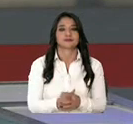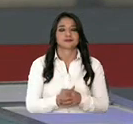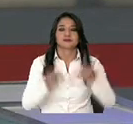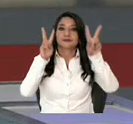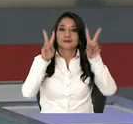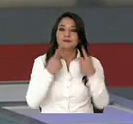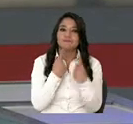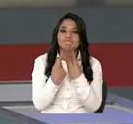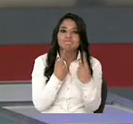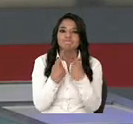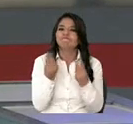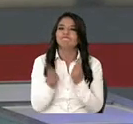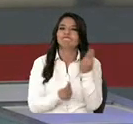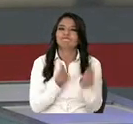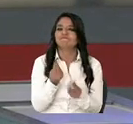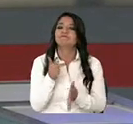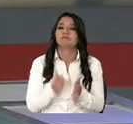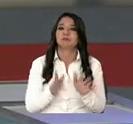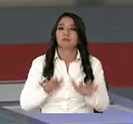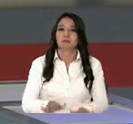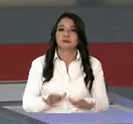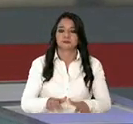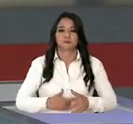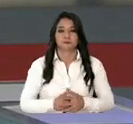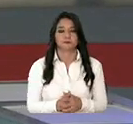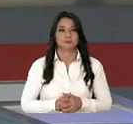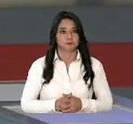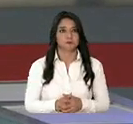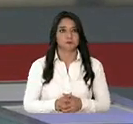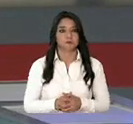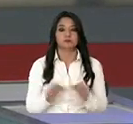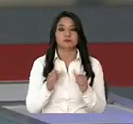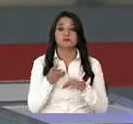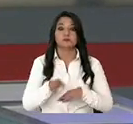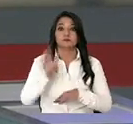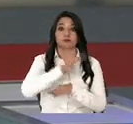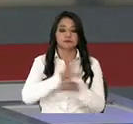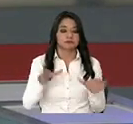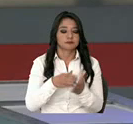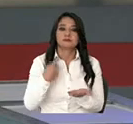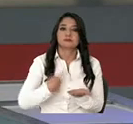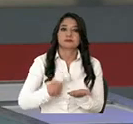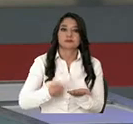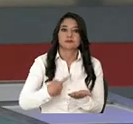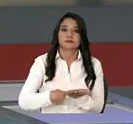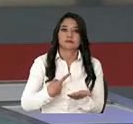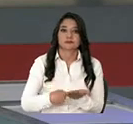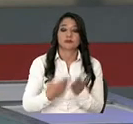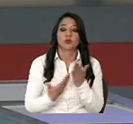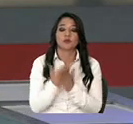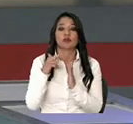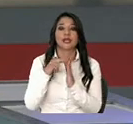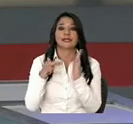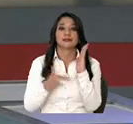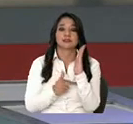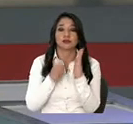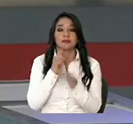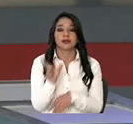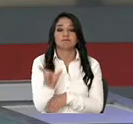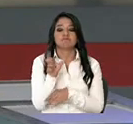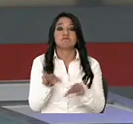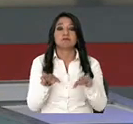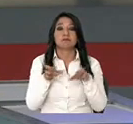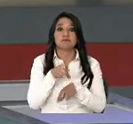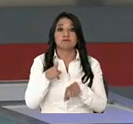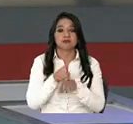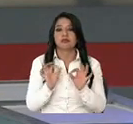y verificando los hechos y los sucesos de las últimas horas. La Asamblea Nacional analiza establecer nuevos requisitos para obtener la licencia no